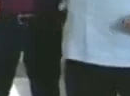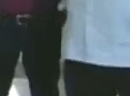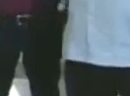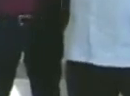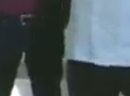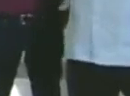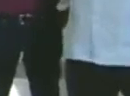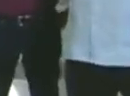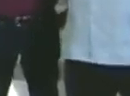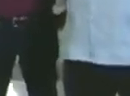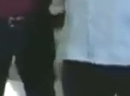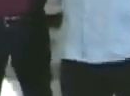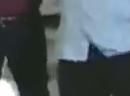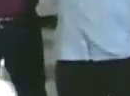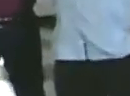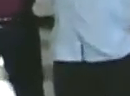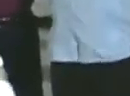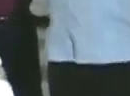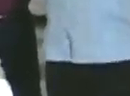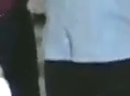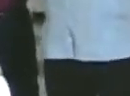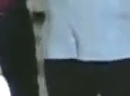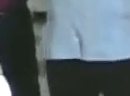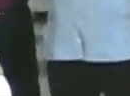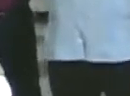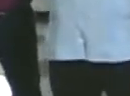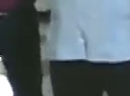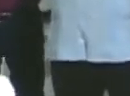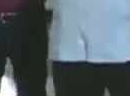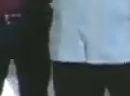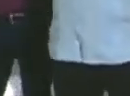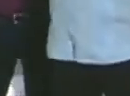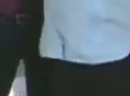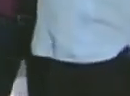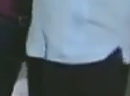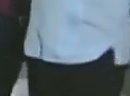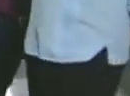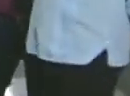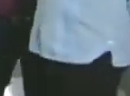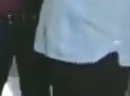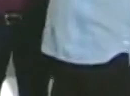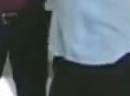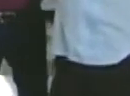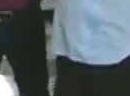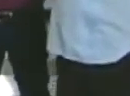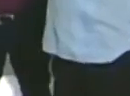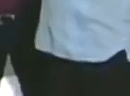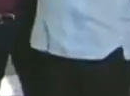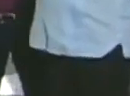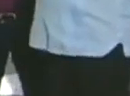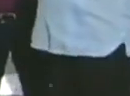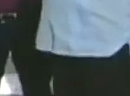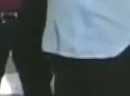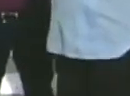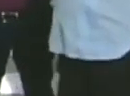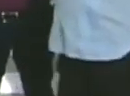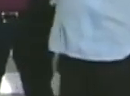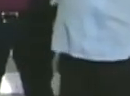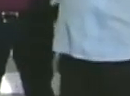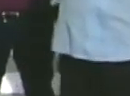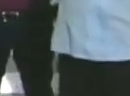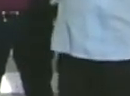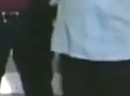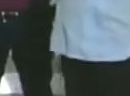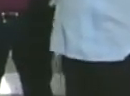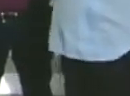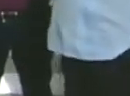Buenas tardes, Venezuela, trabajando. Aquí estamos otra vez de pie frente a ustedes, como siempre,